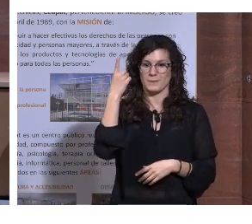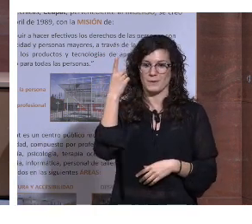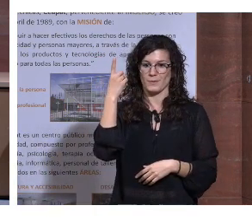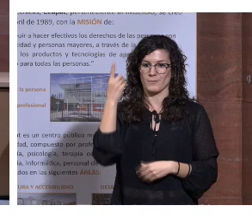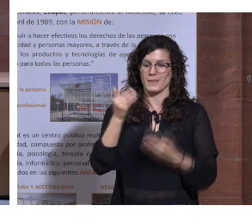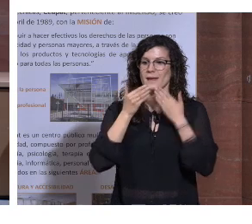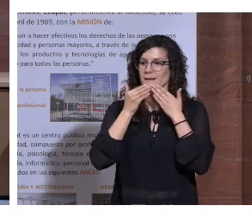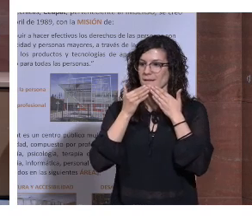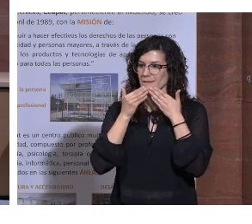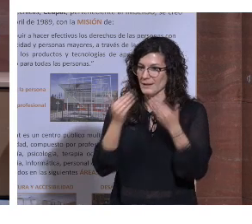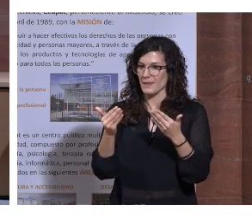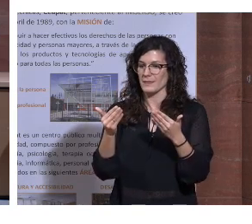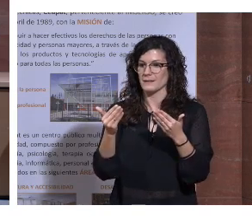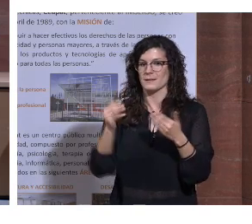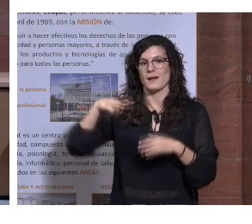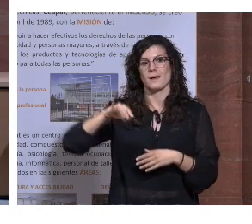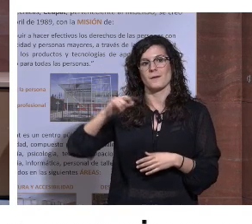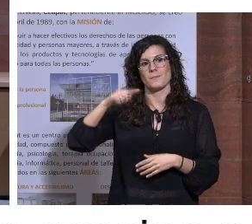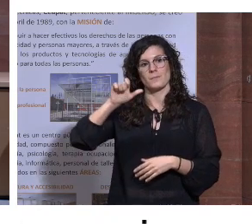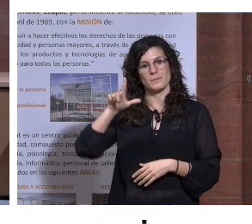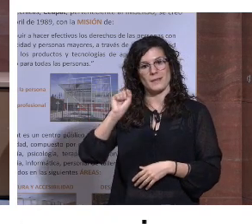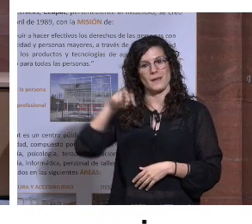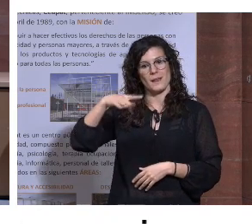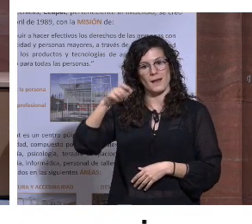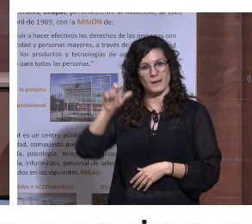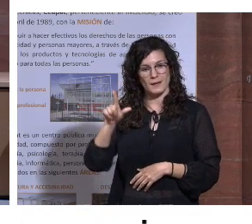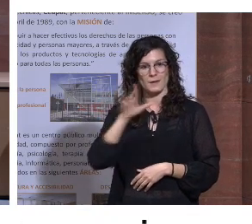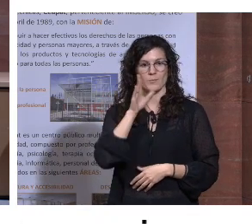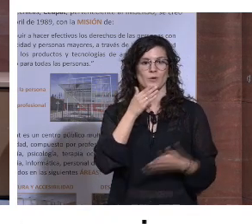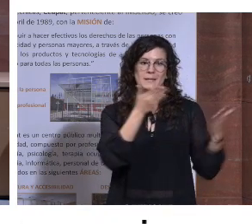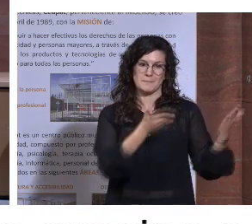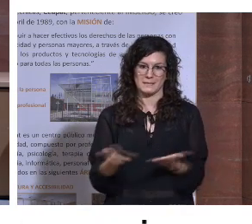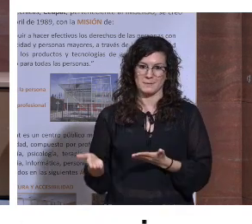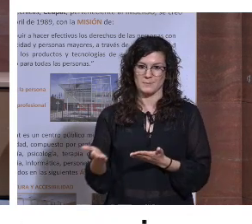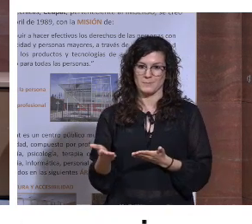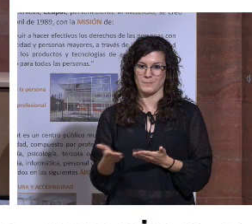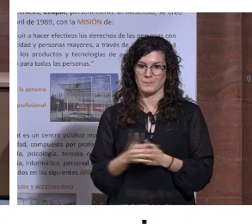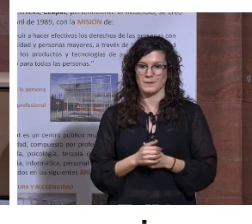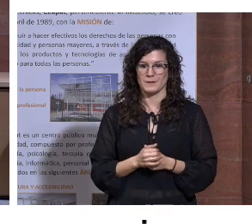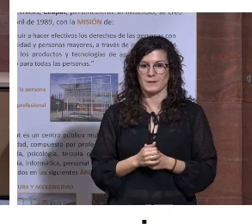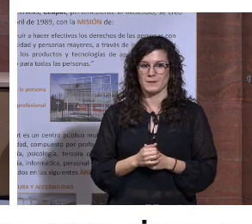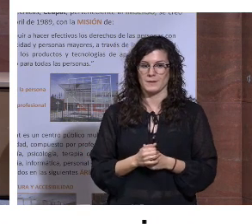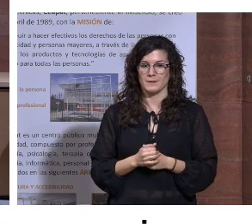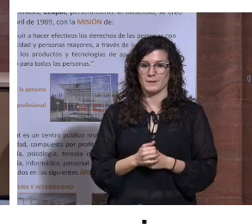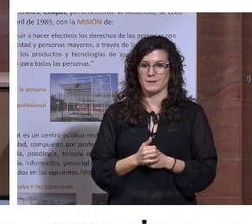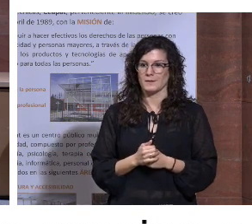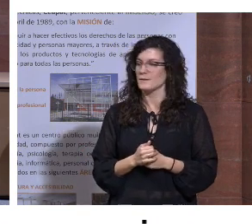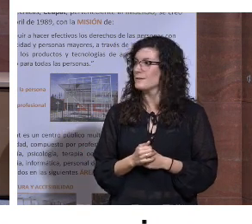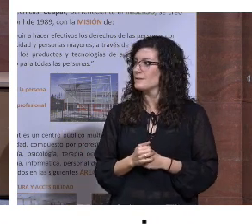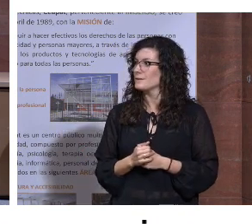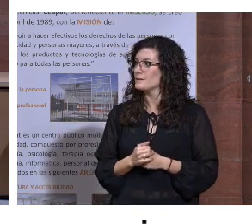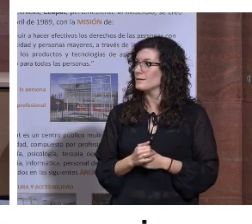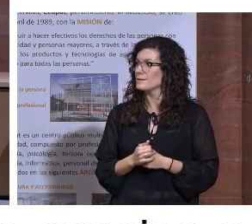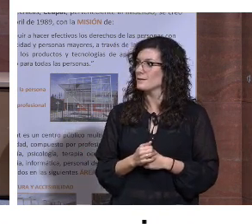darle las gracias a Miguel Ángel por invitarme a la clausura. ¿Tenéis que decir? Voy a